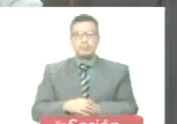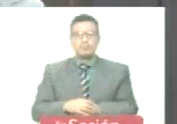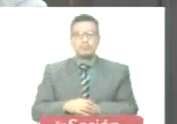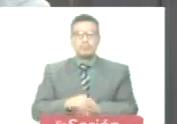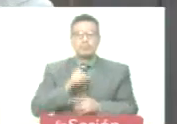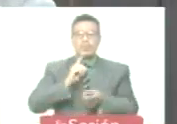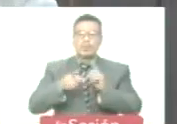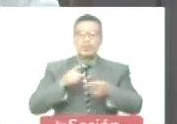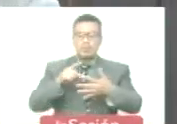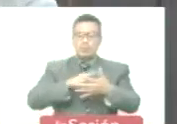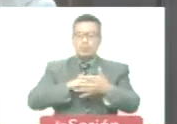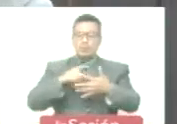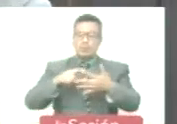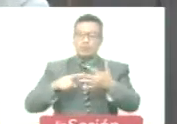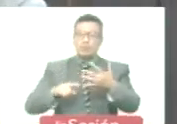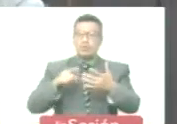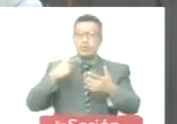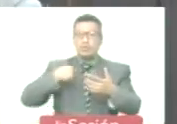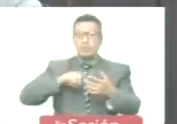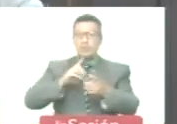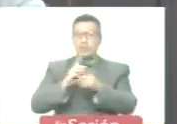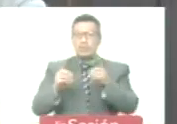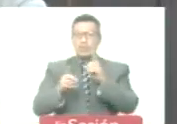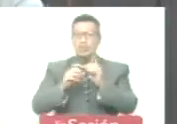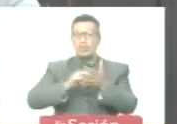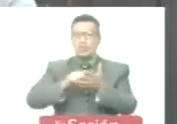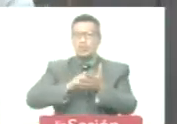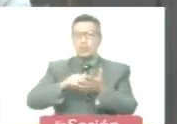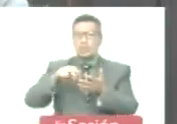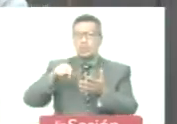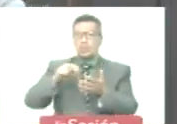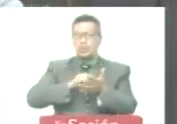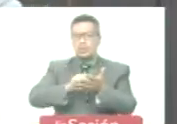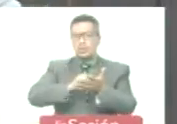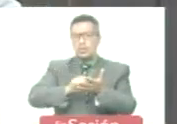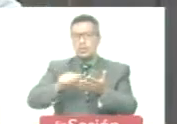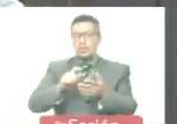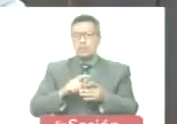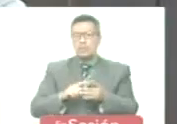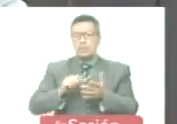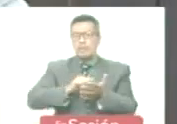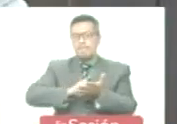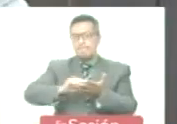hay algunas cosas que se deben corregir, como decía eso de la nación, y en el artículo